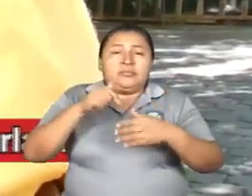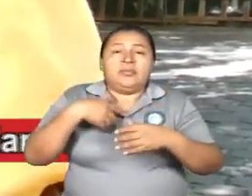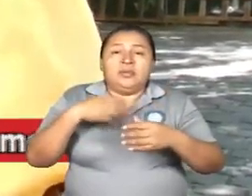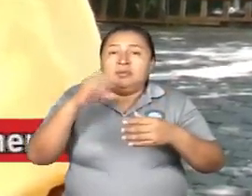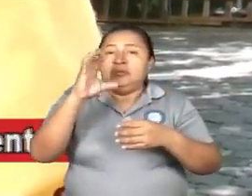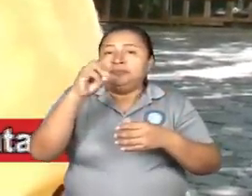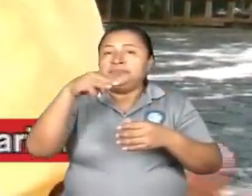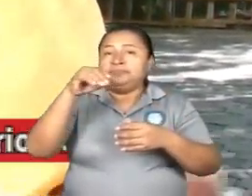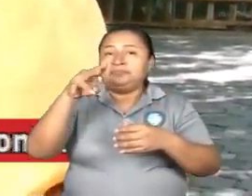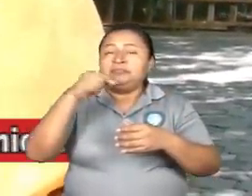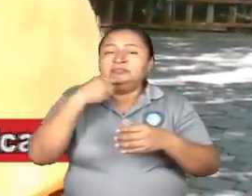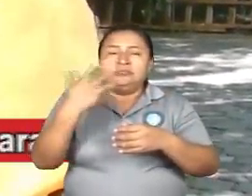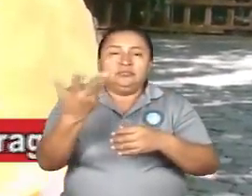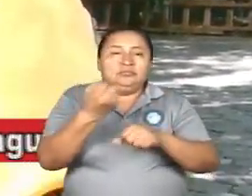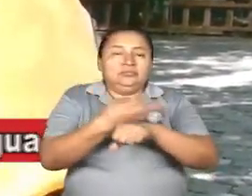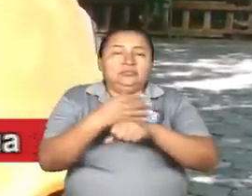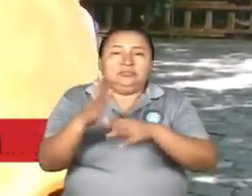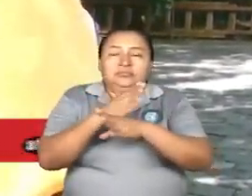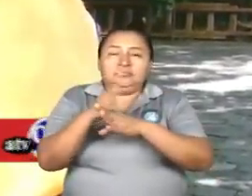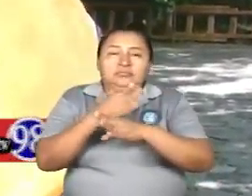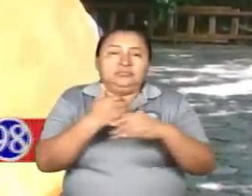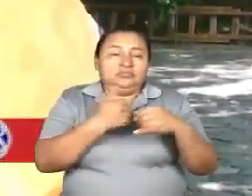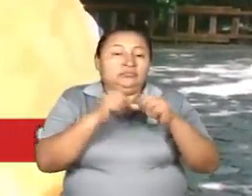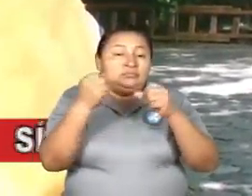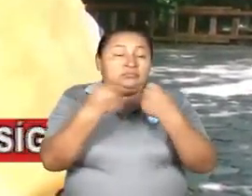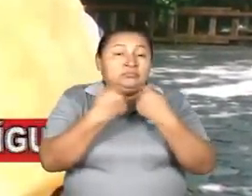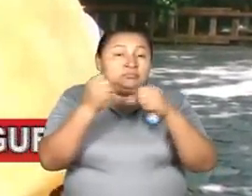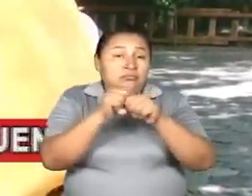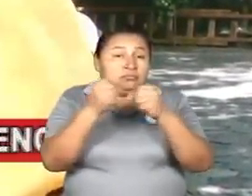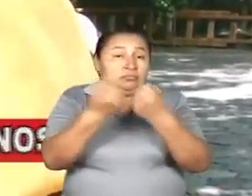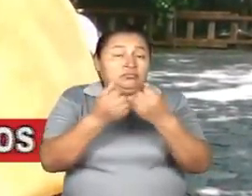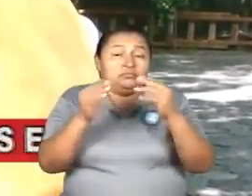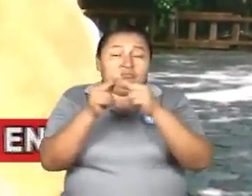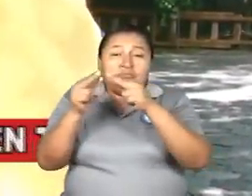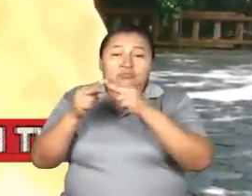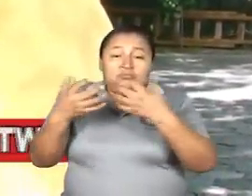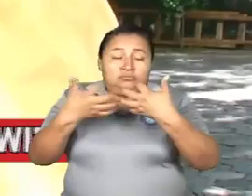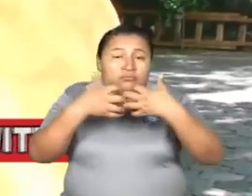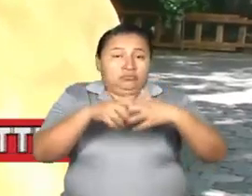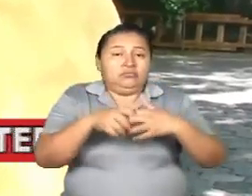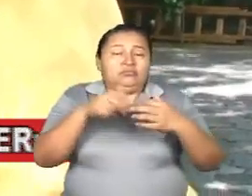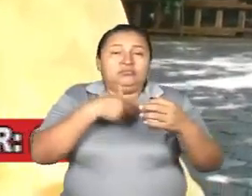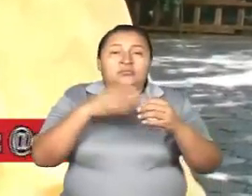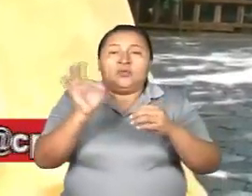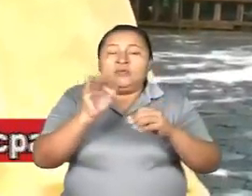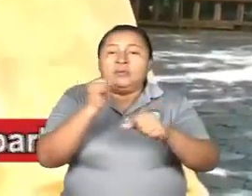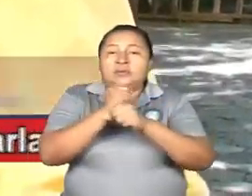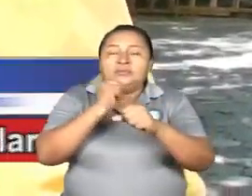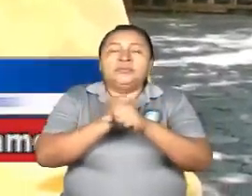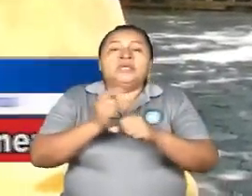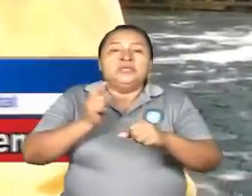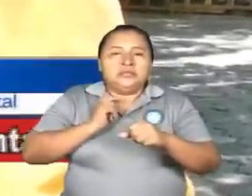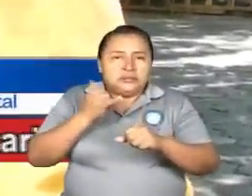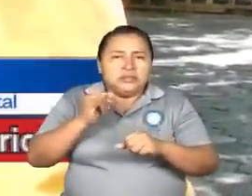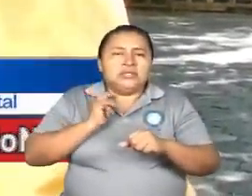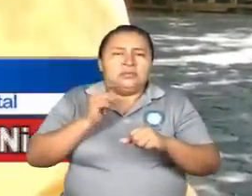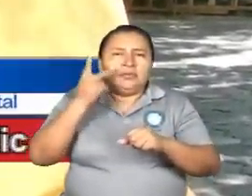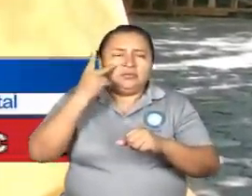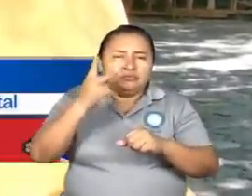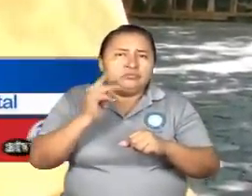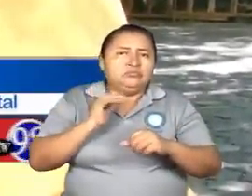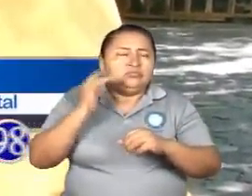la alcaldía, con todas las instituciones articuladas en ese modelo de trabajo, donde nosotros sí tenemos proyecciones alrededor de unos